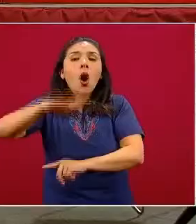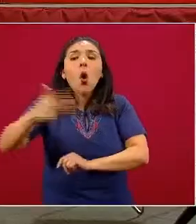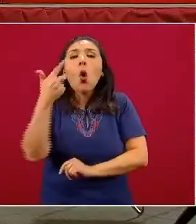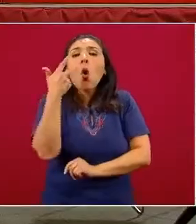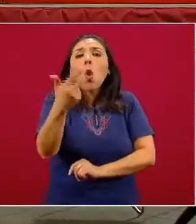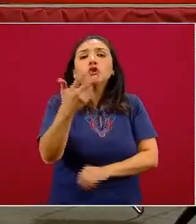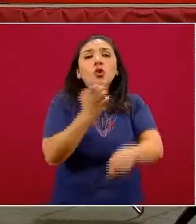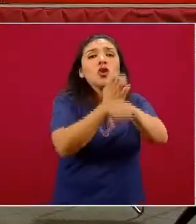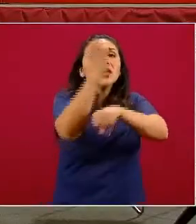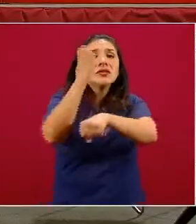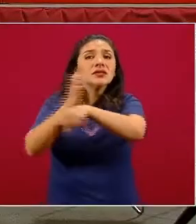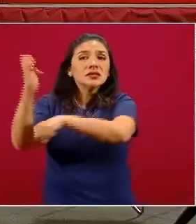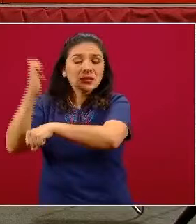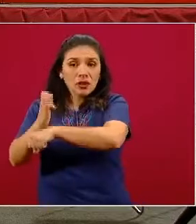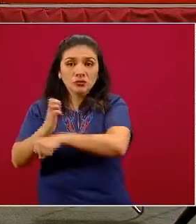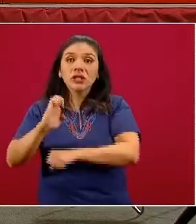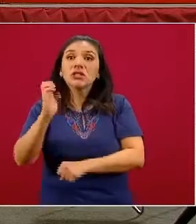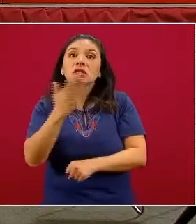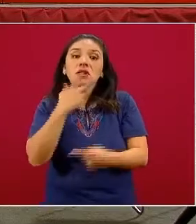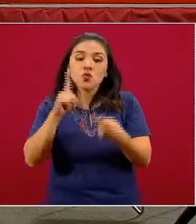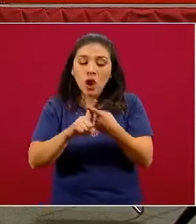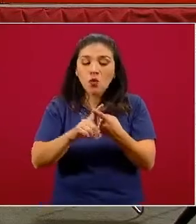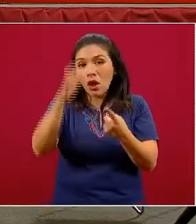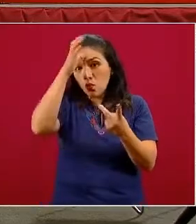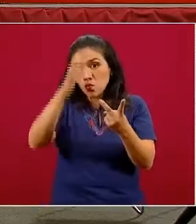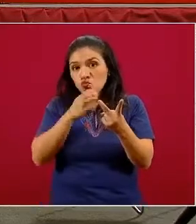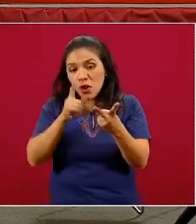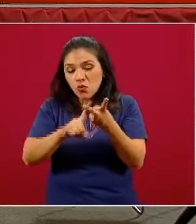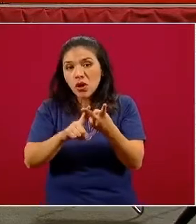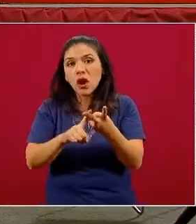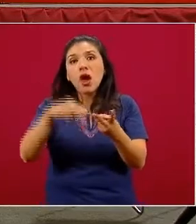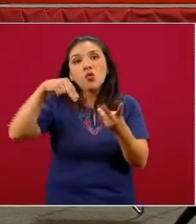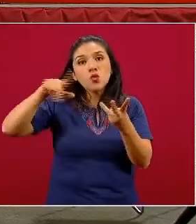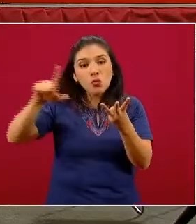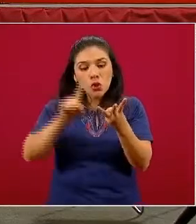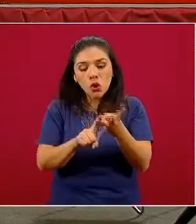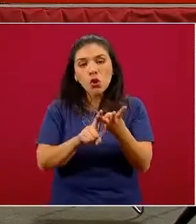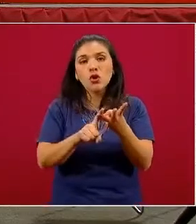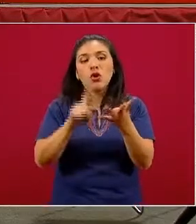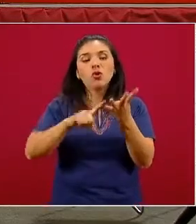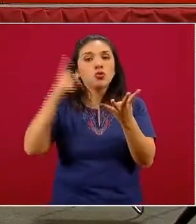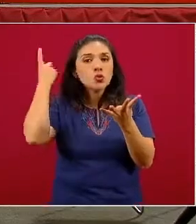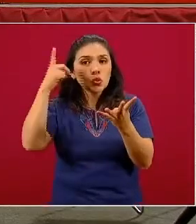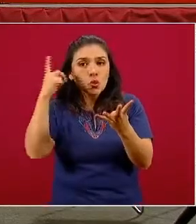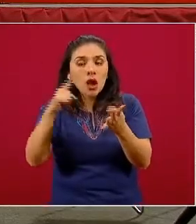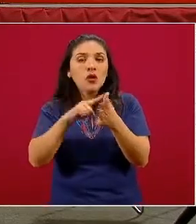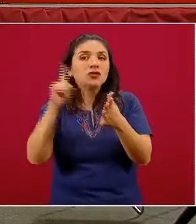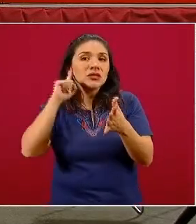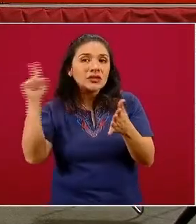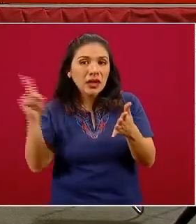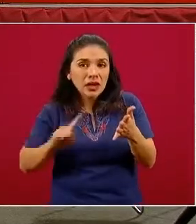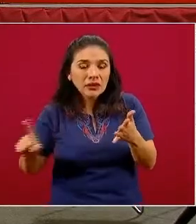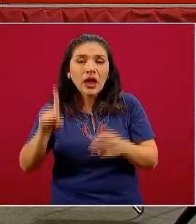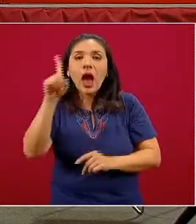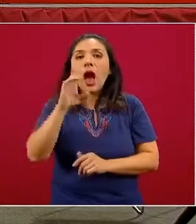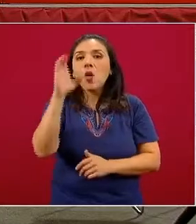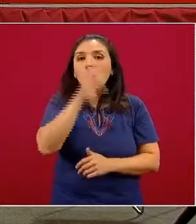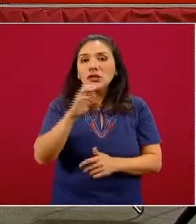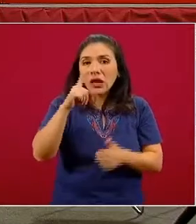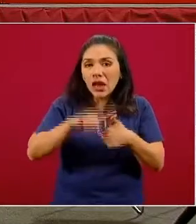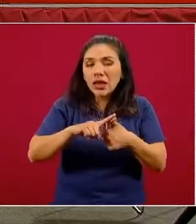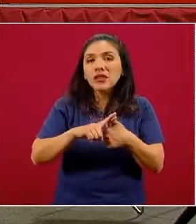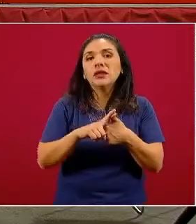entidades federativas: Chihuahua, Coahuila, Nuevo León, Durango, Zacatecas,